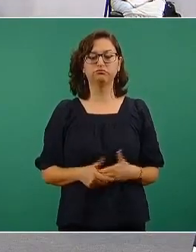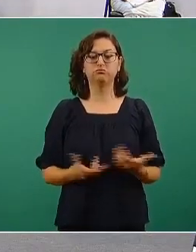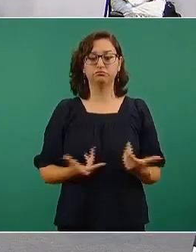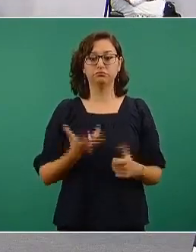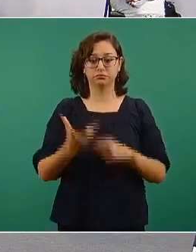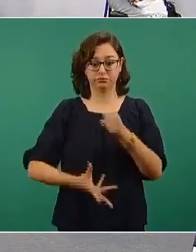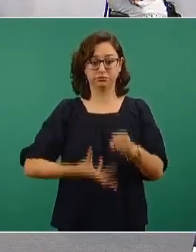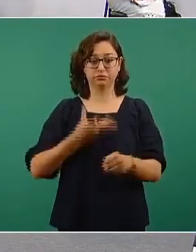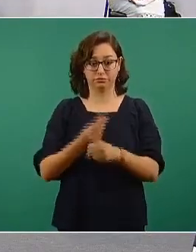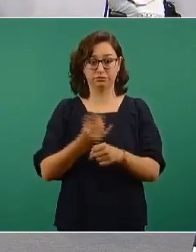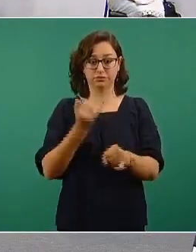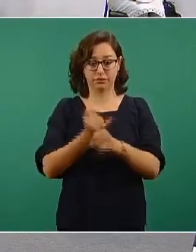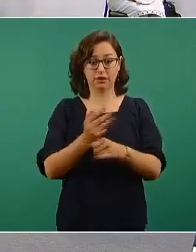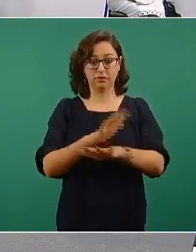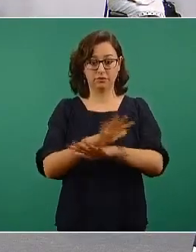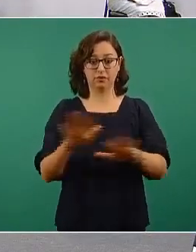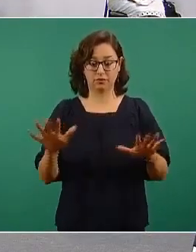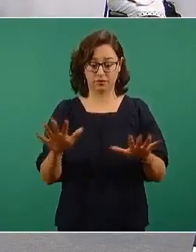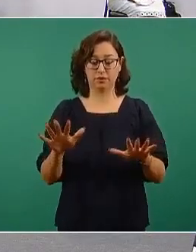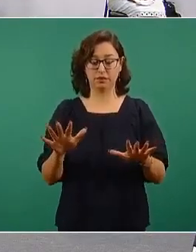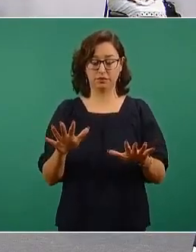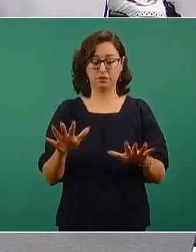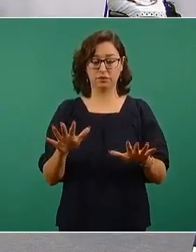complementar esta información,